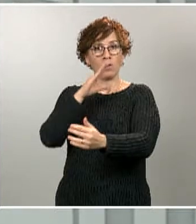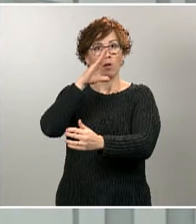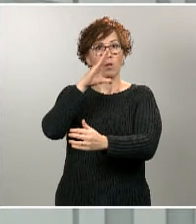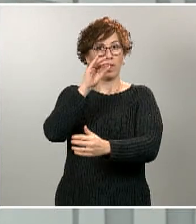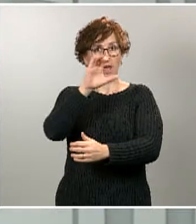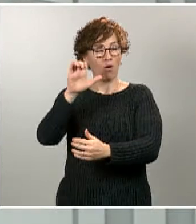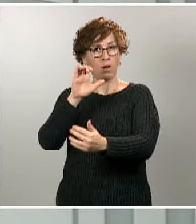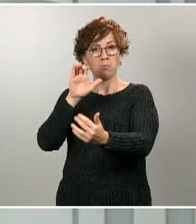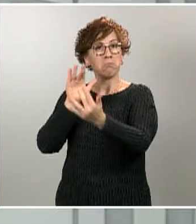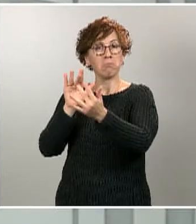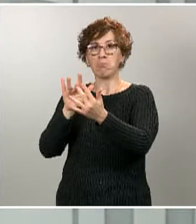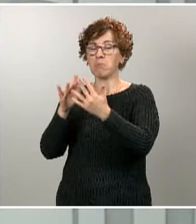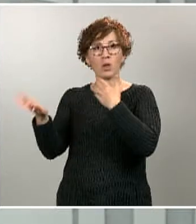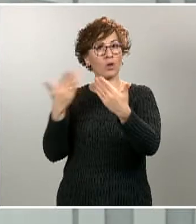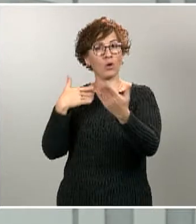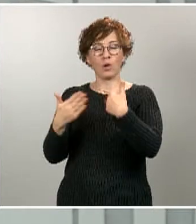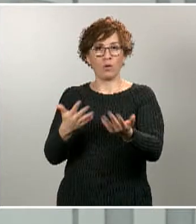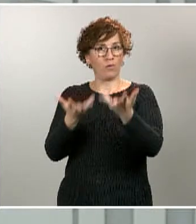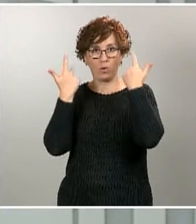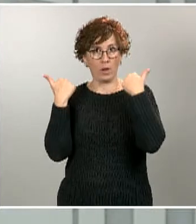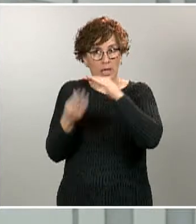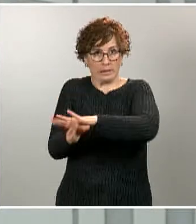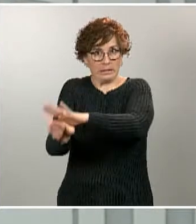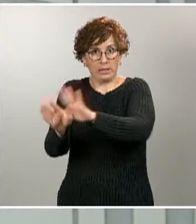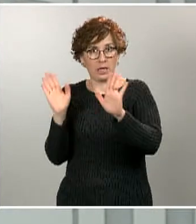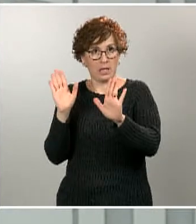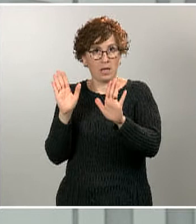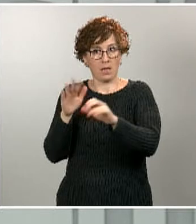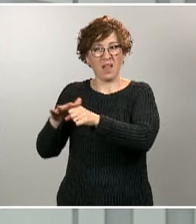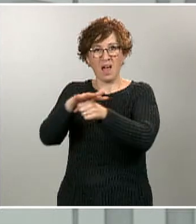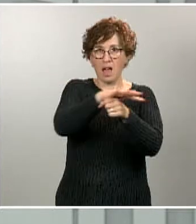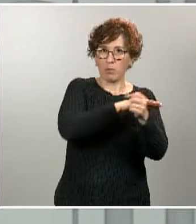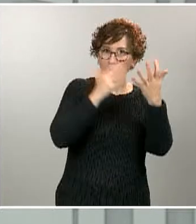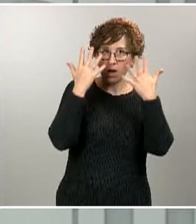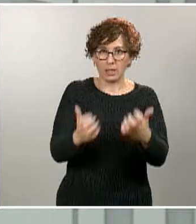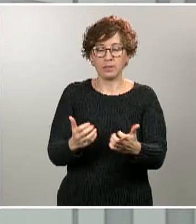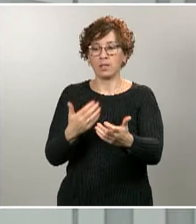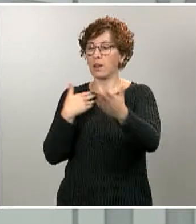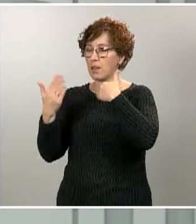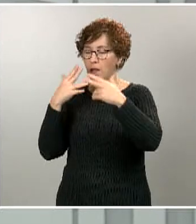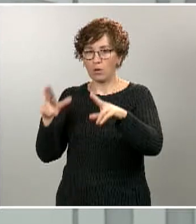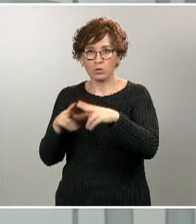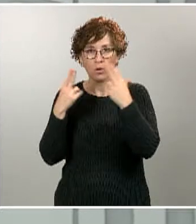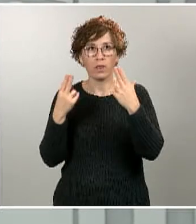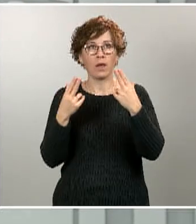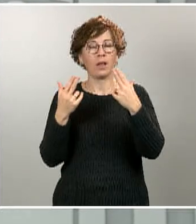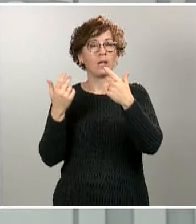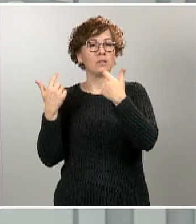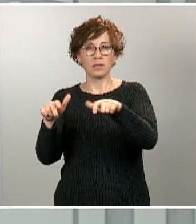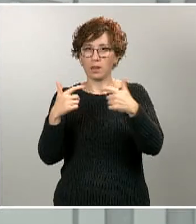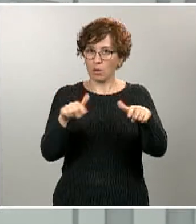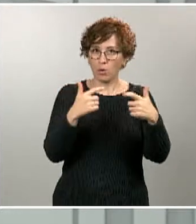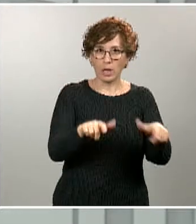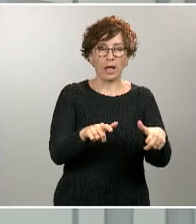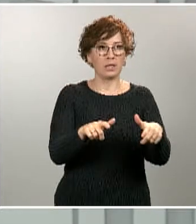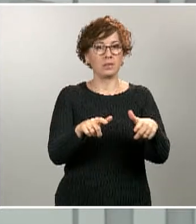Confederación de Empresarios, en muchos ámbitos, en los ámbitos del diálogo social, pero también en los ámbitos sectoriales que requieren de